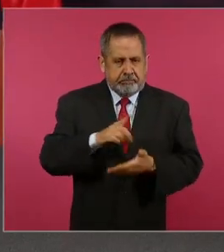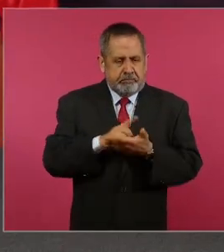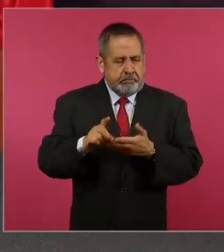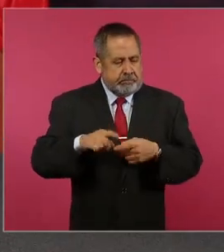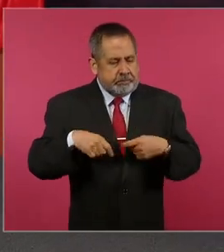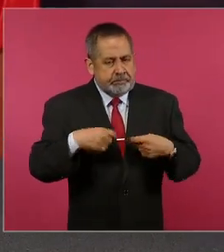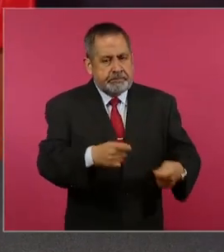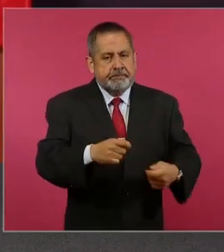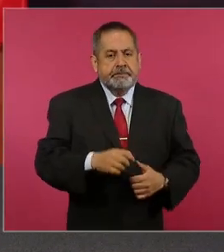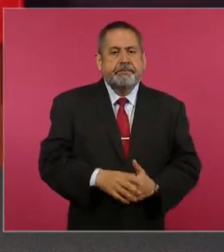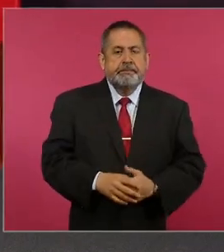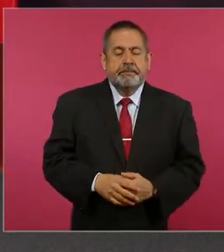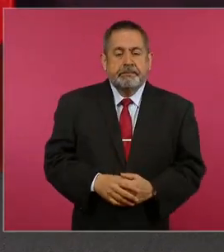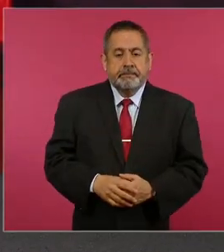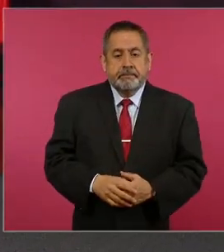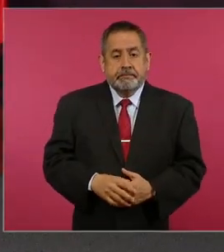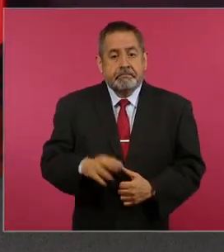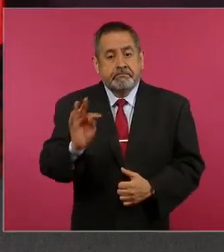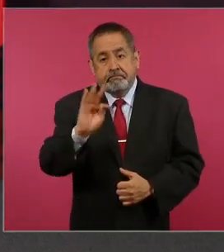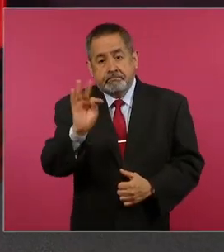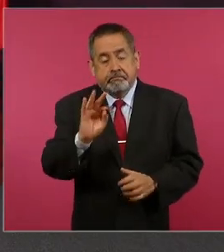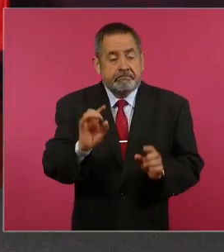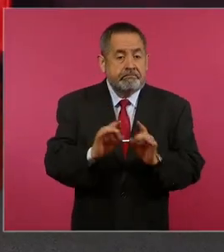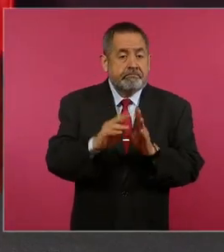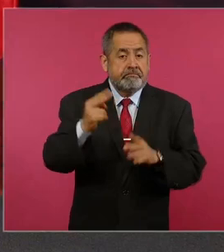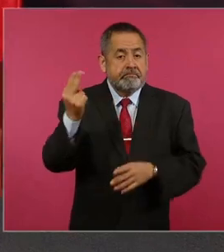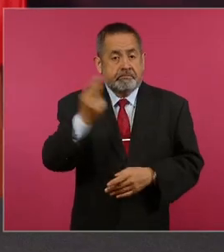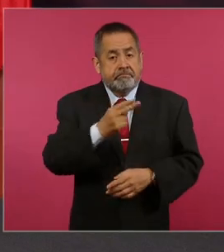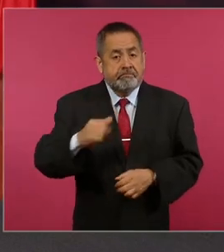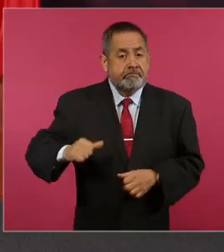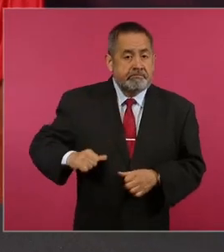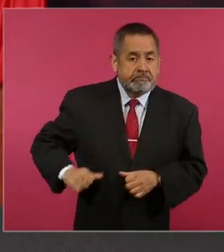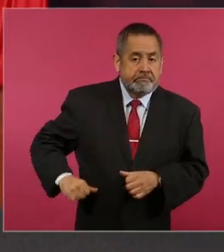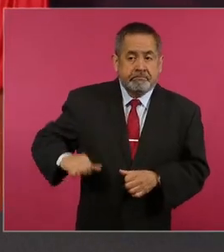si se requiere una intervención quirúrgica,